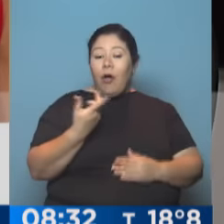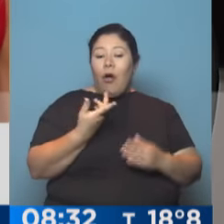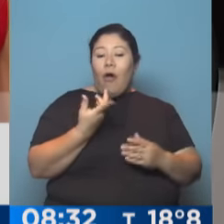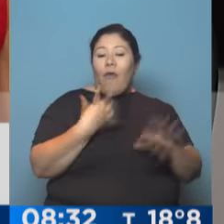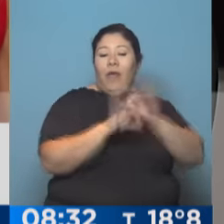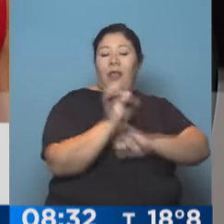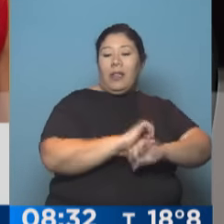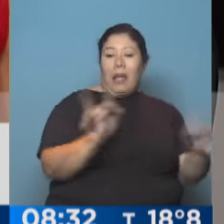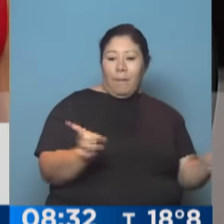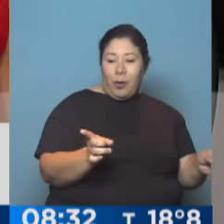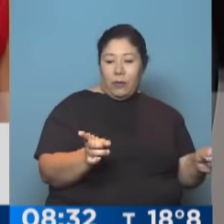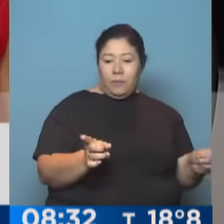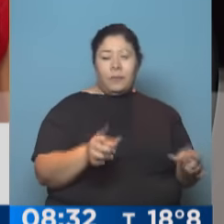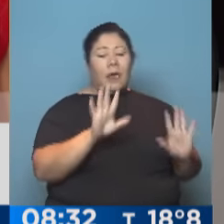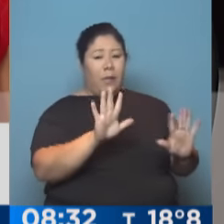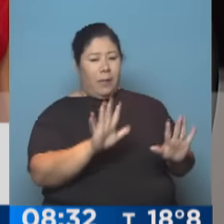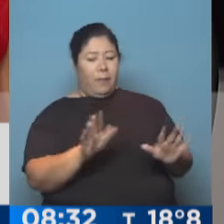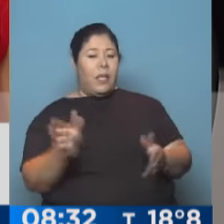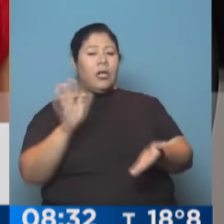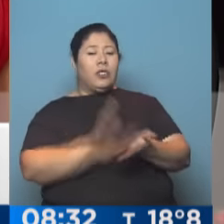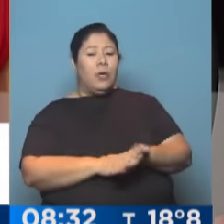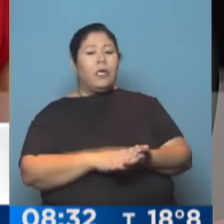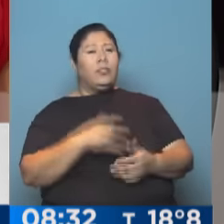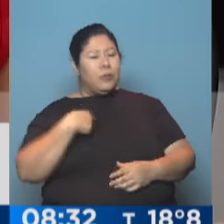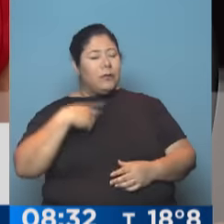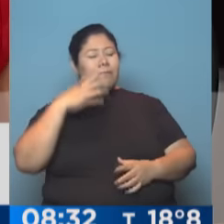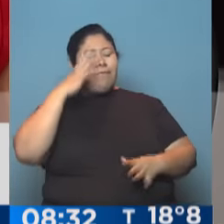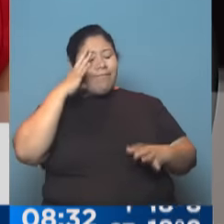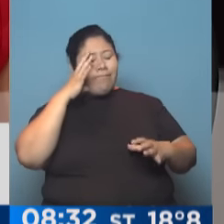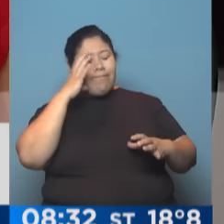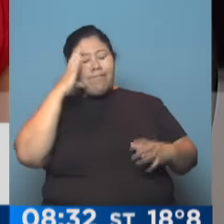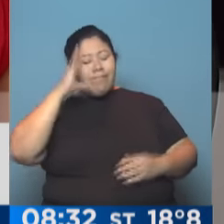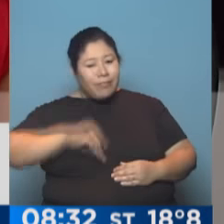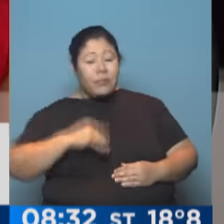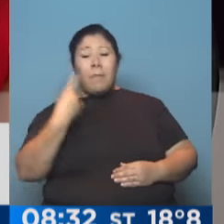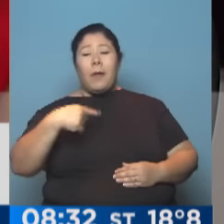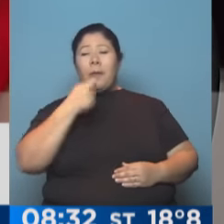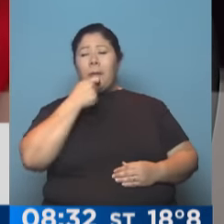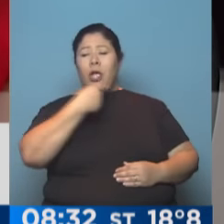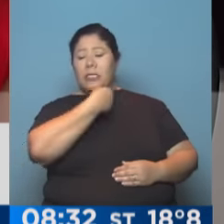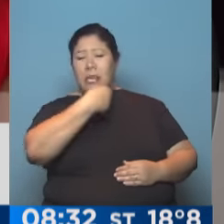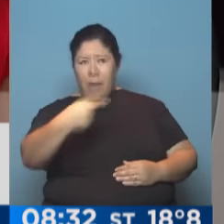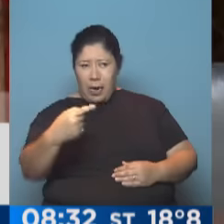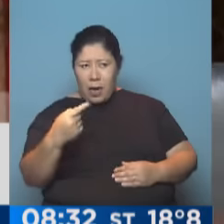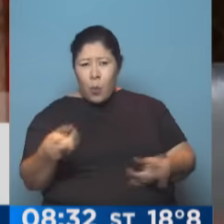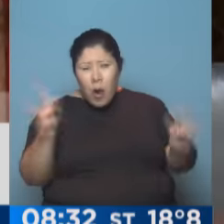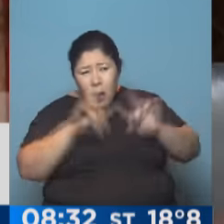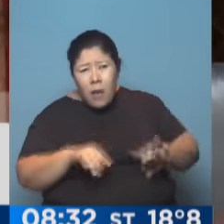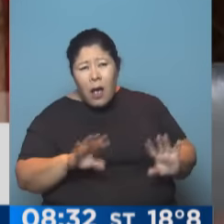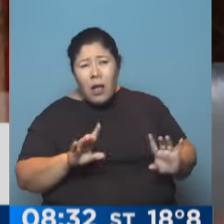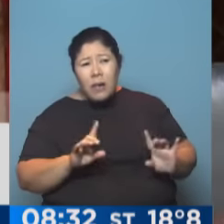esperando esa yo no recuerdo la cantidad de corridas bancarias Pero puede ser que se que en esta semana se venga algo de eso también